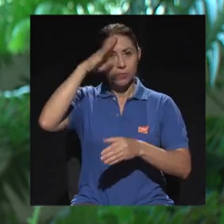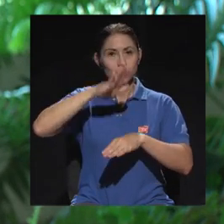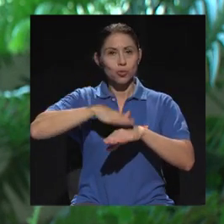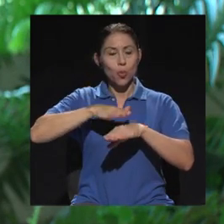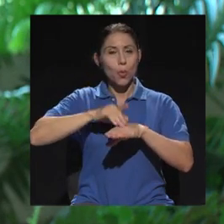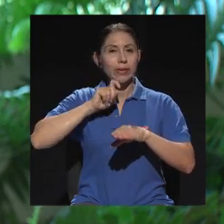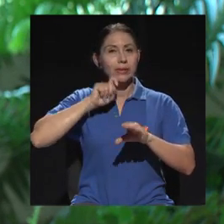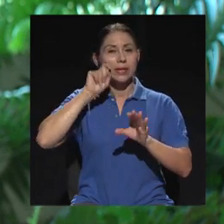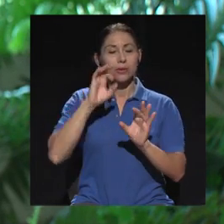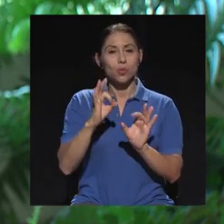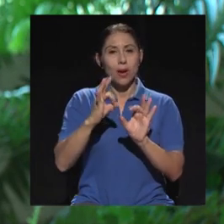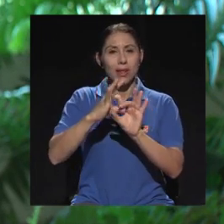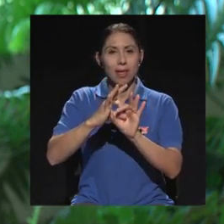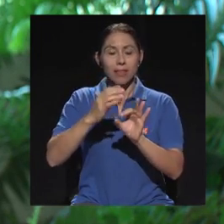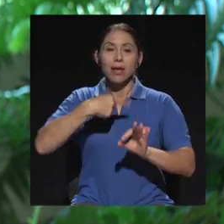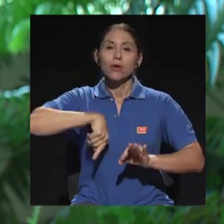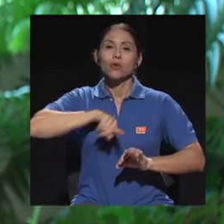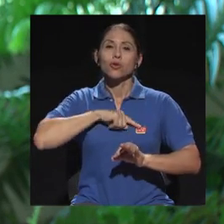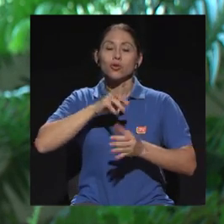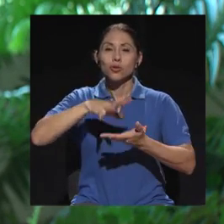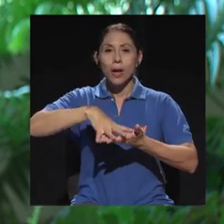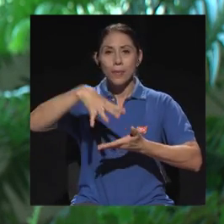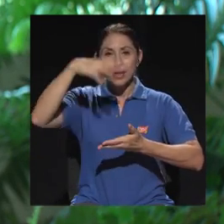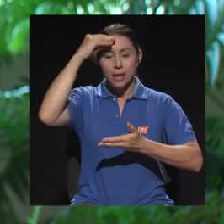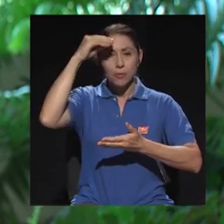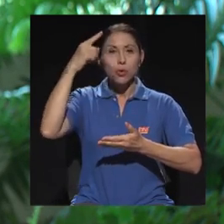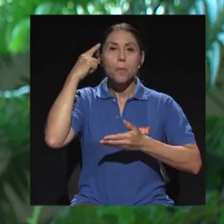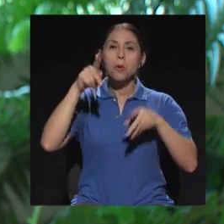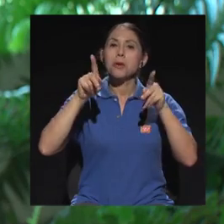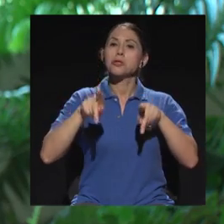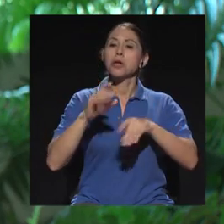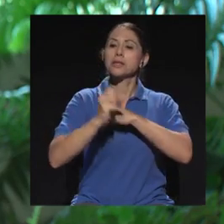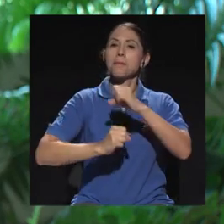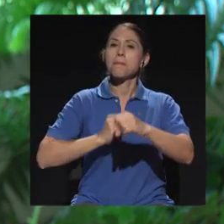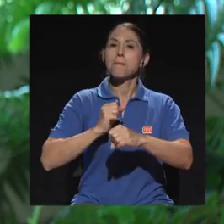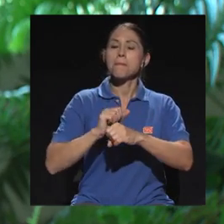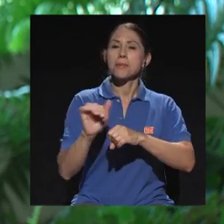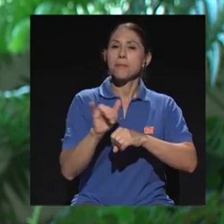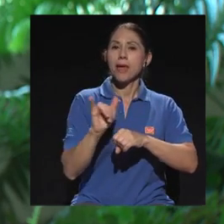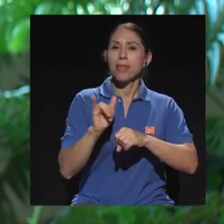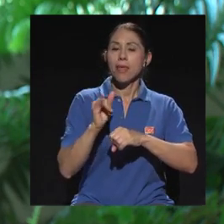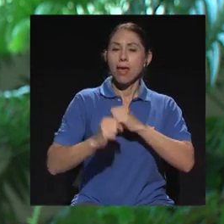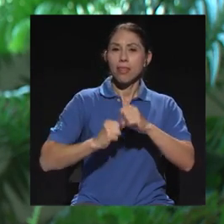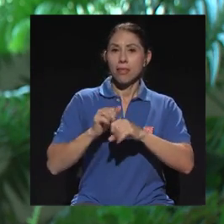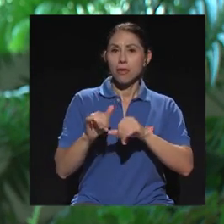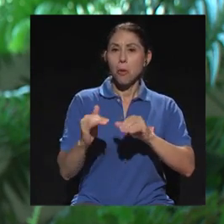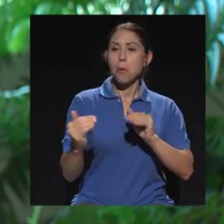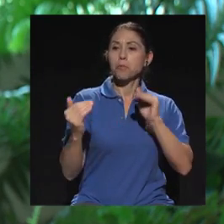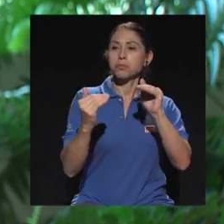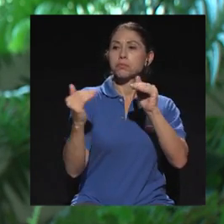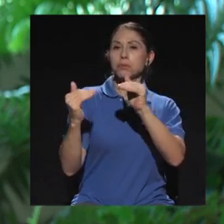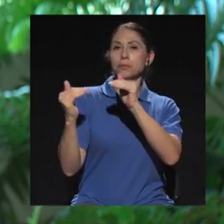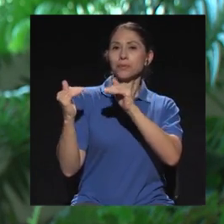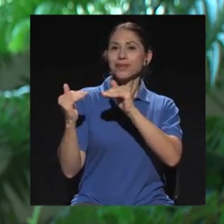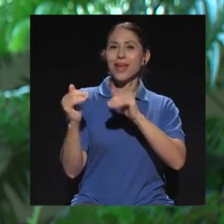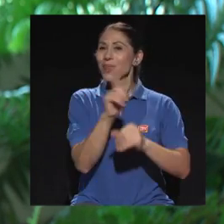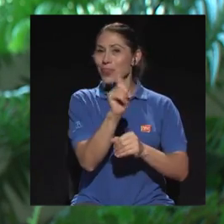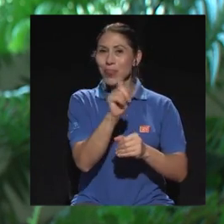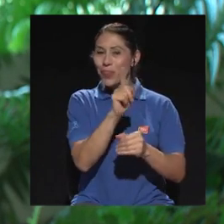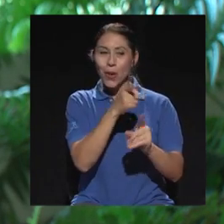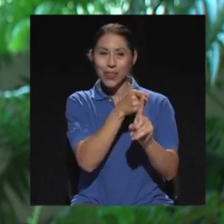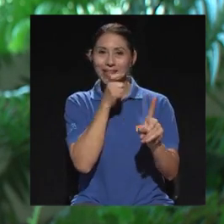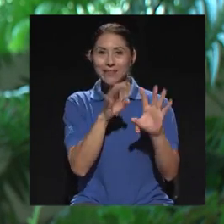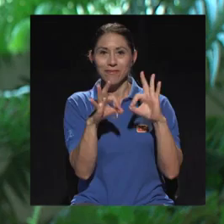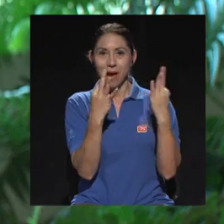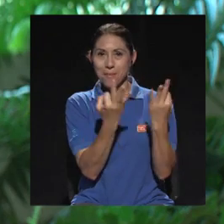de la sexualidad las aprendemos por nuestro grupo de pares, no necesariamente por nuestras familias, porque nuestras familias